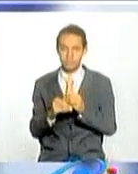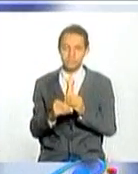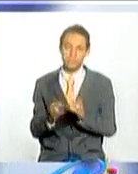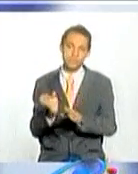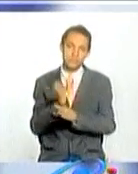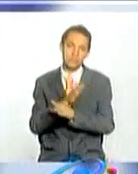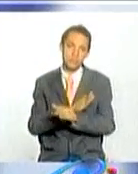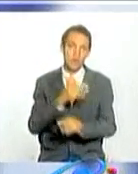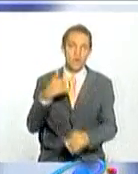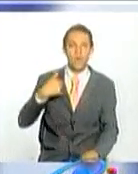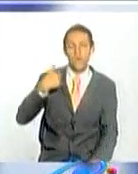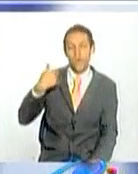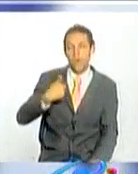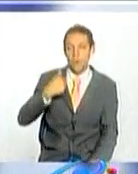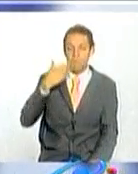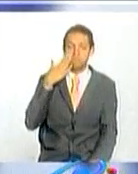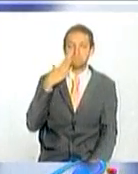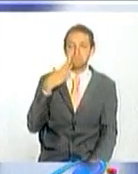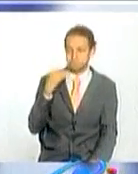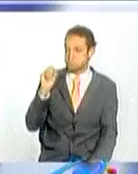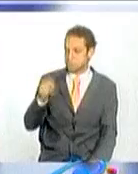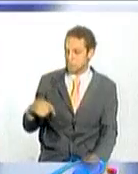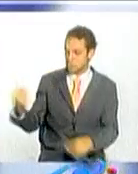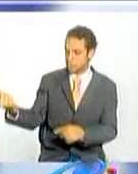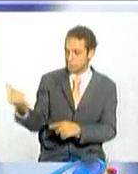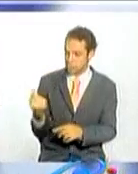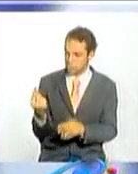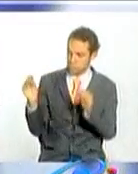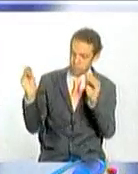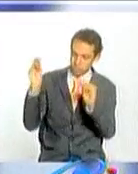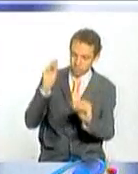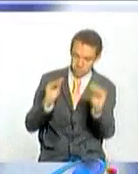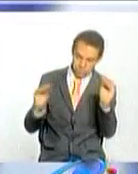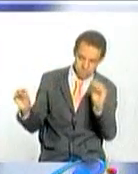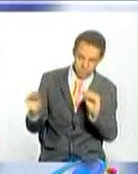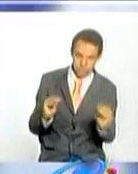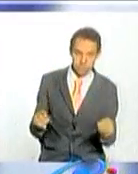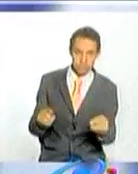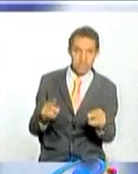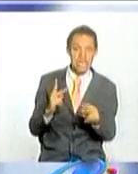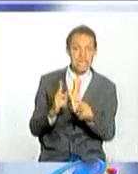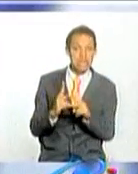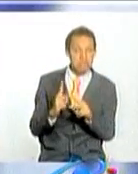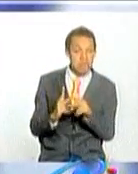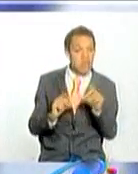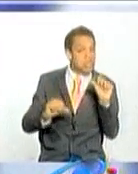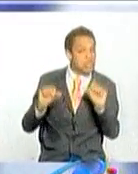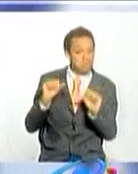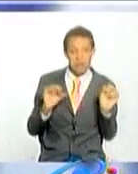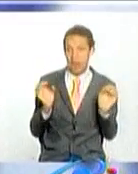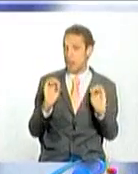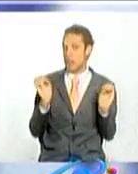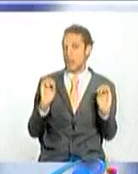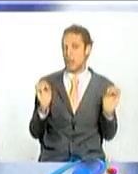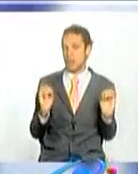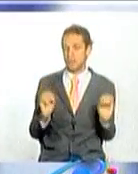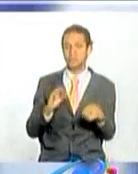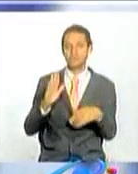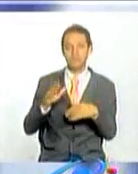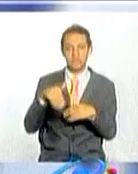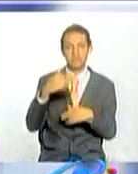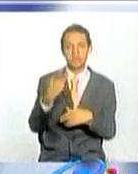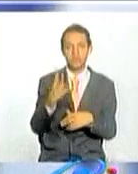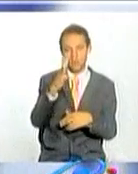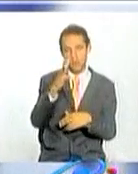muy jóvenes, ¿sí? Y pues no tiene los efectos de la radiación que la mamografía sí la tiene. Después de los 40